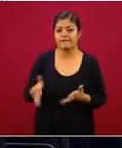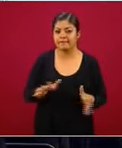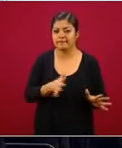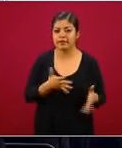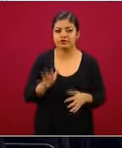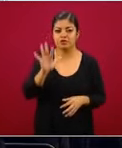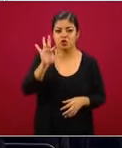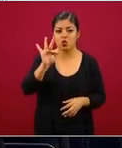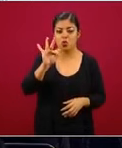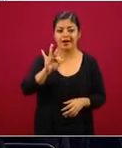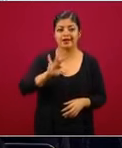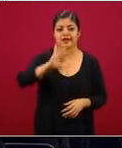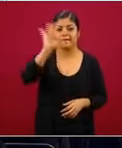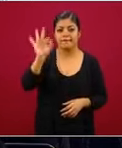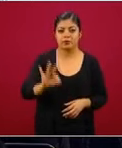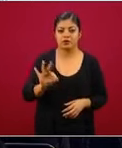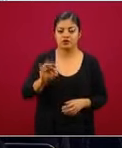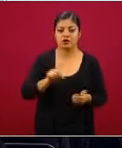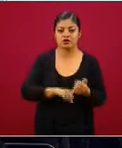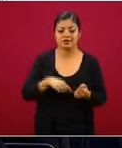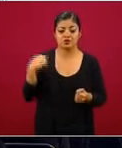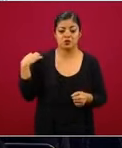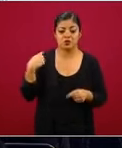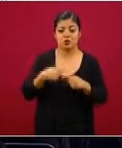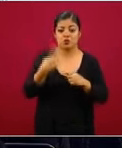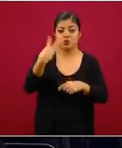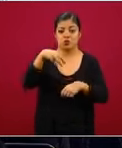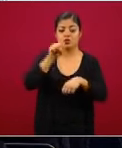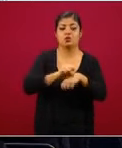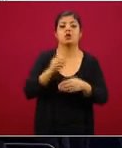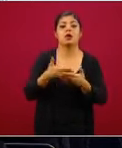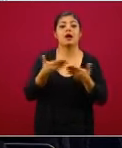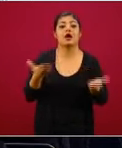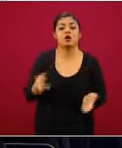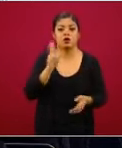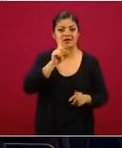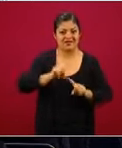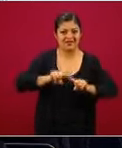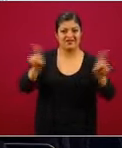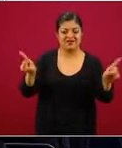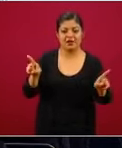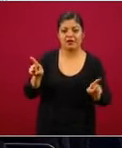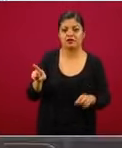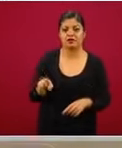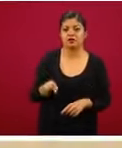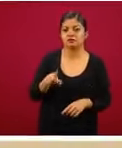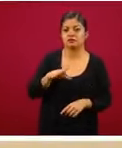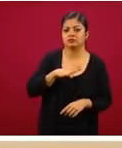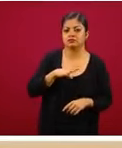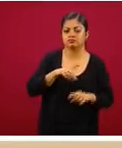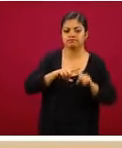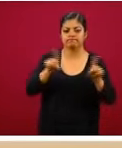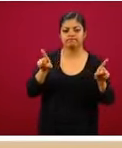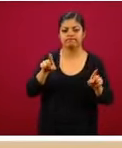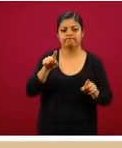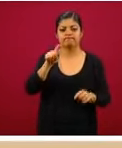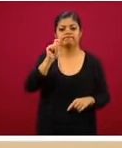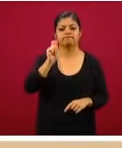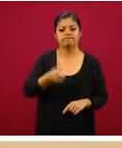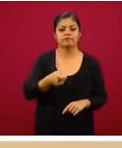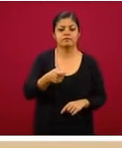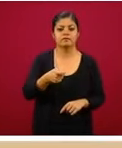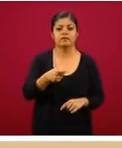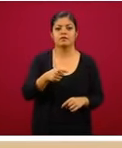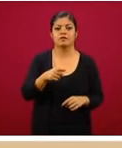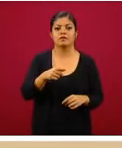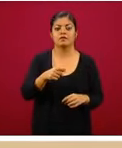un 40% en las últimas 3 semanas, pero aquí la diferencia es que podemos ver cómo se diferencian en función